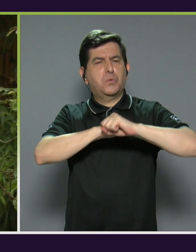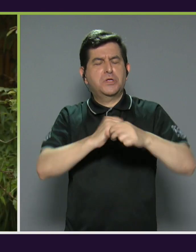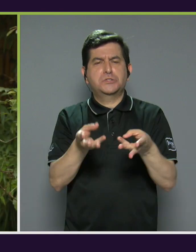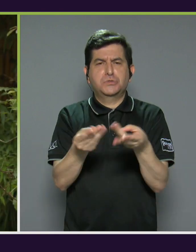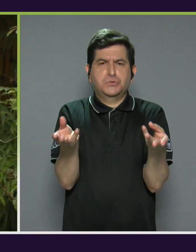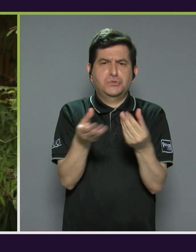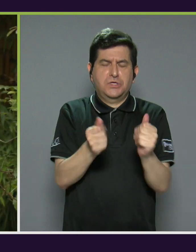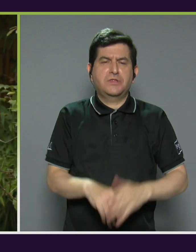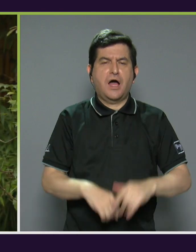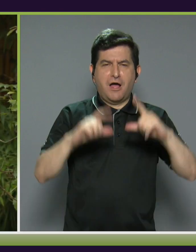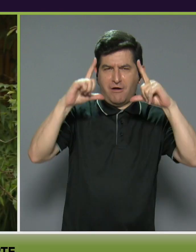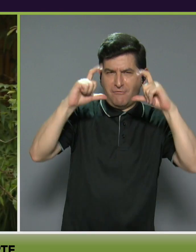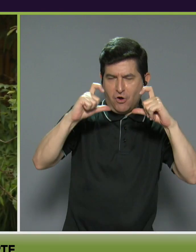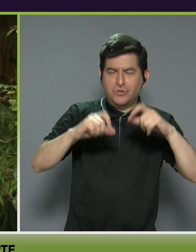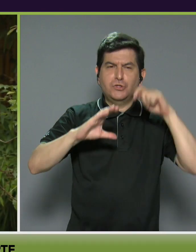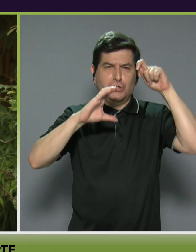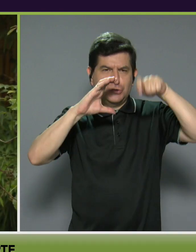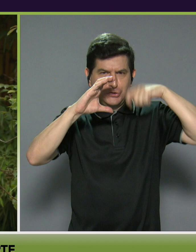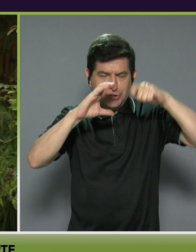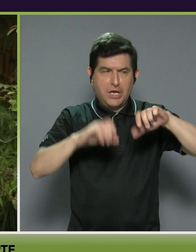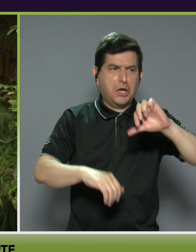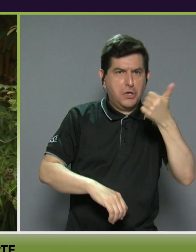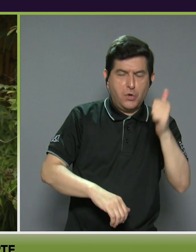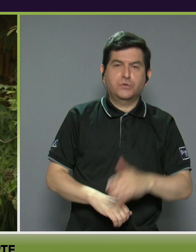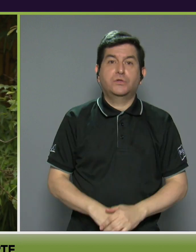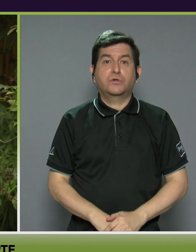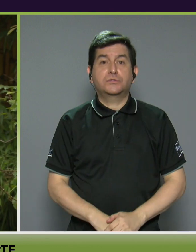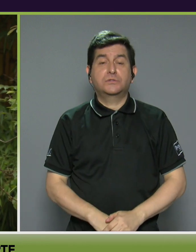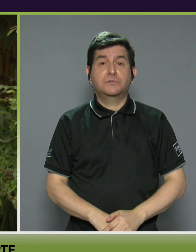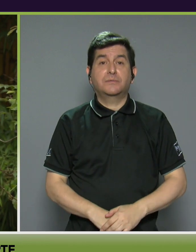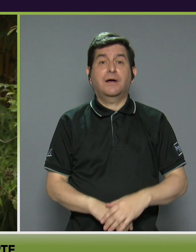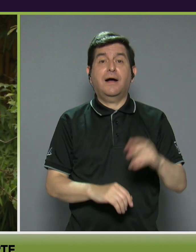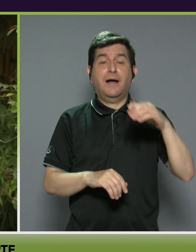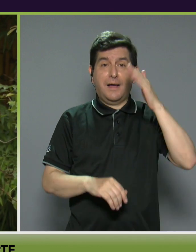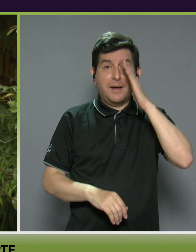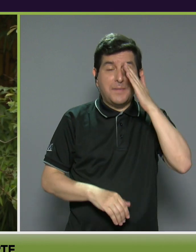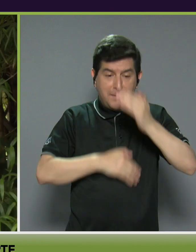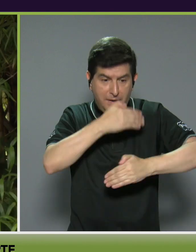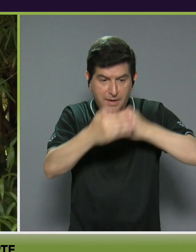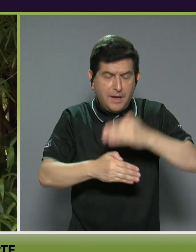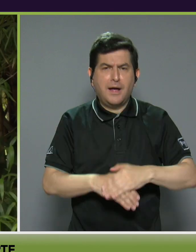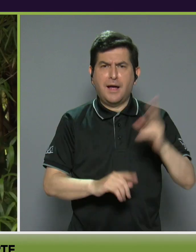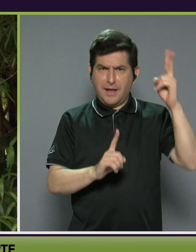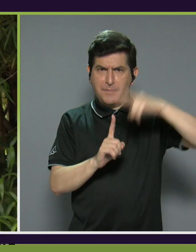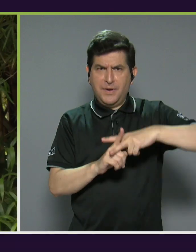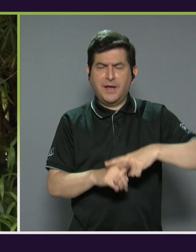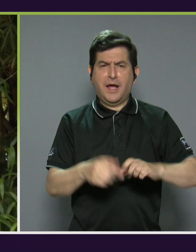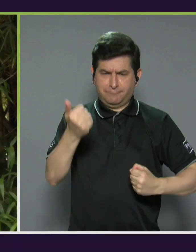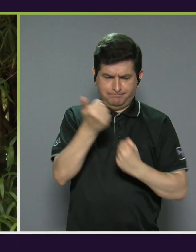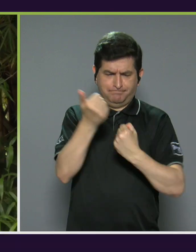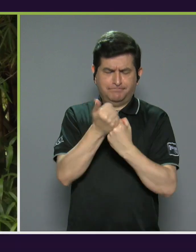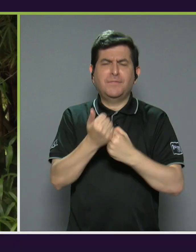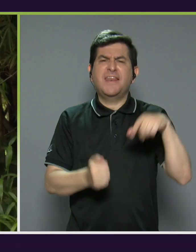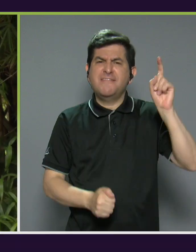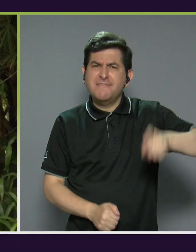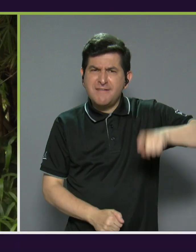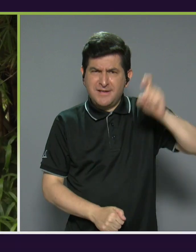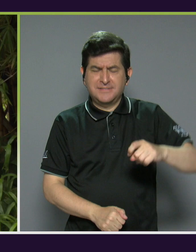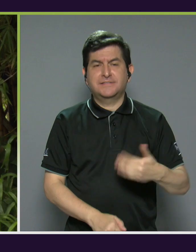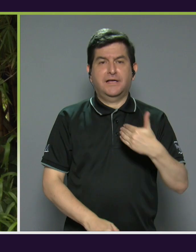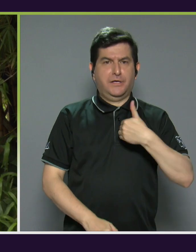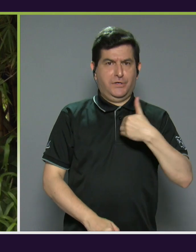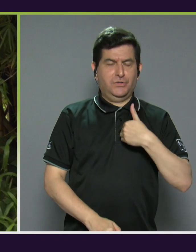de productos, en las fotos, el cine y demás, para poder ejercer la maternidad con más soporte es